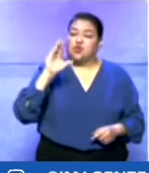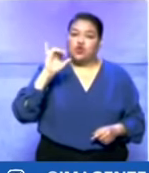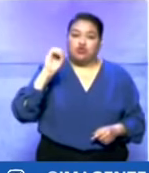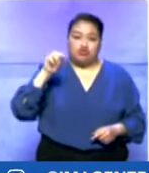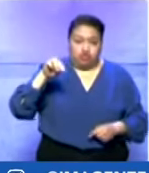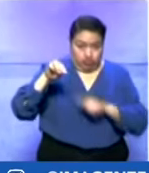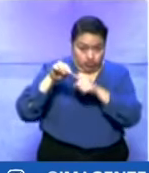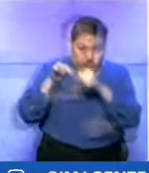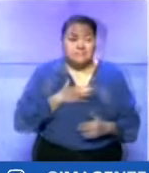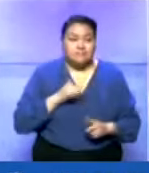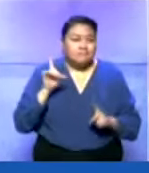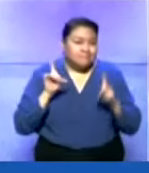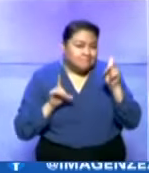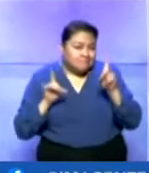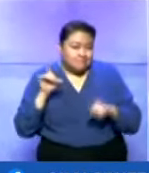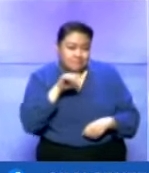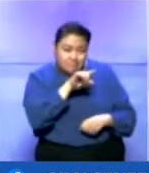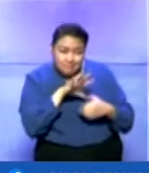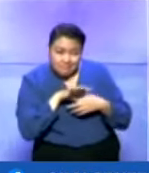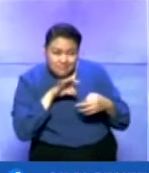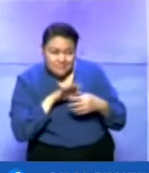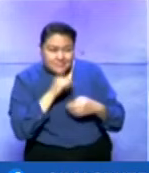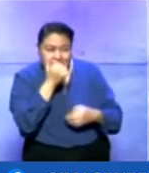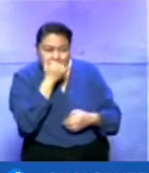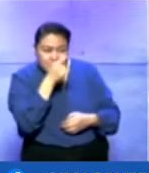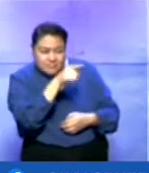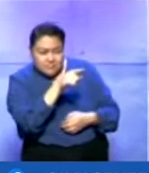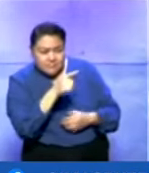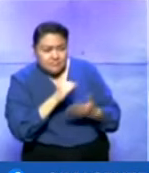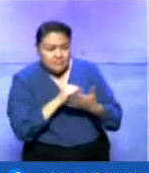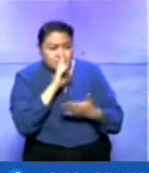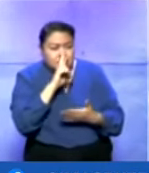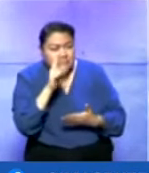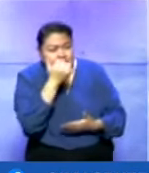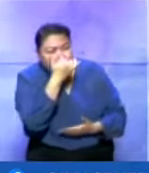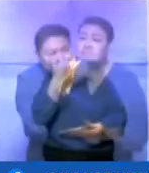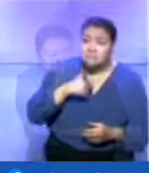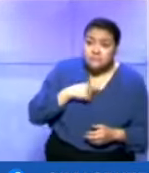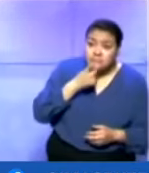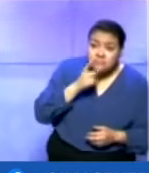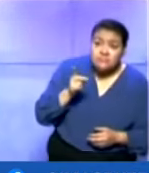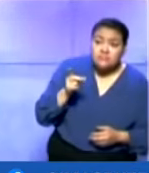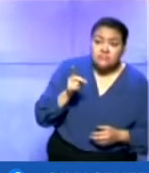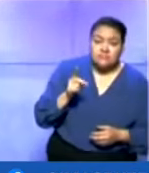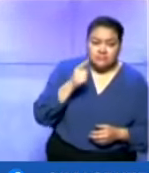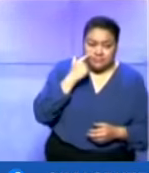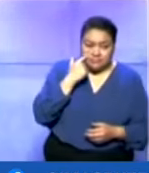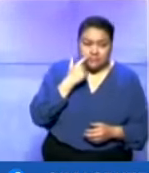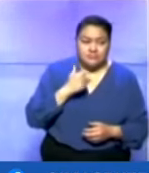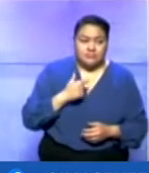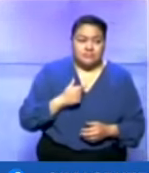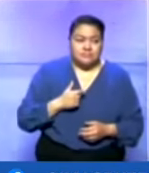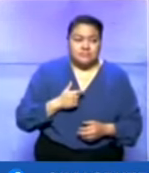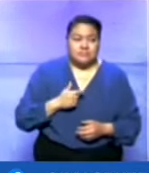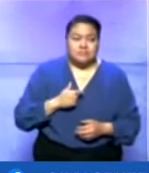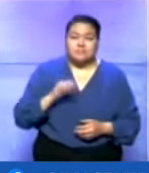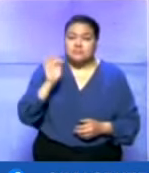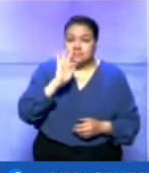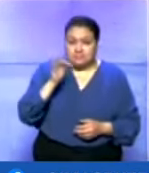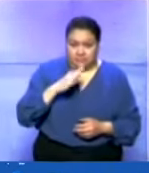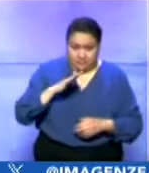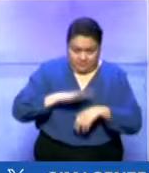explicaron que no podían cambiar las reglas del juego cuando ya terminó el partido por lo que deben asignar las diputaciones a quien